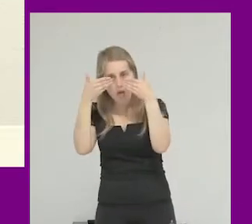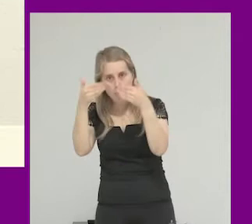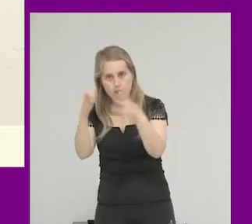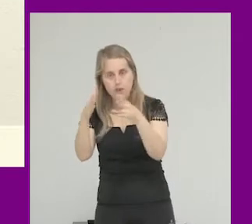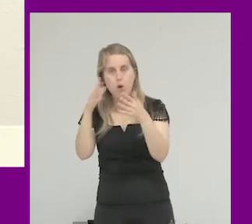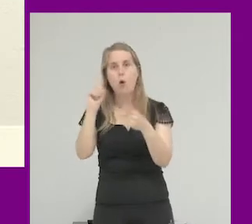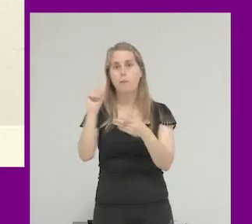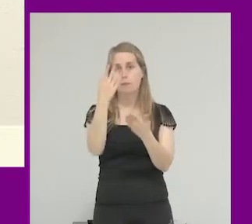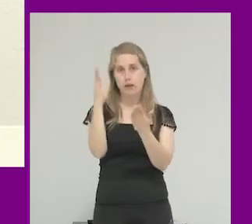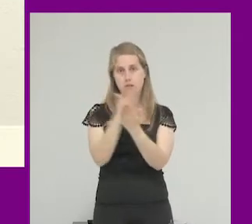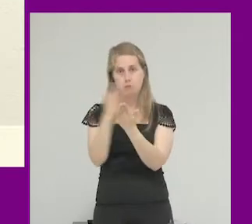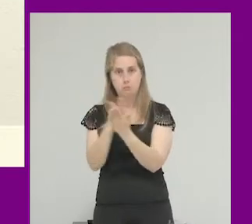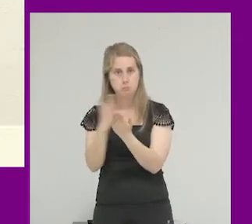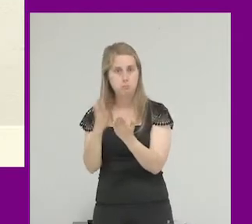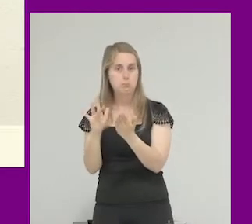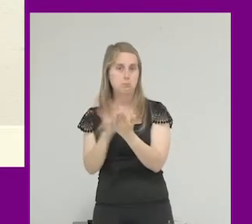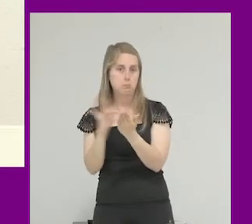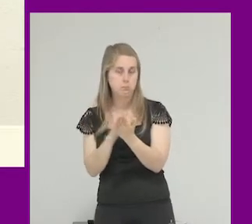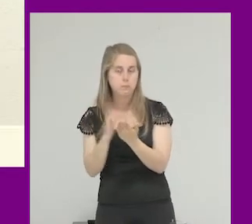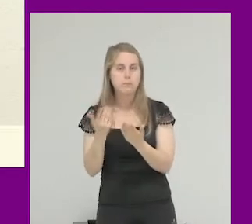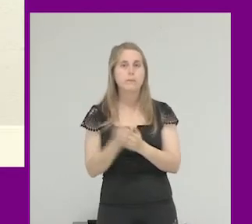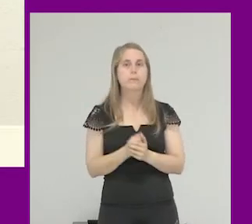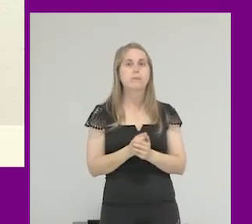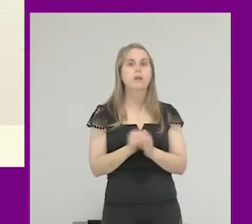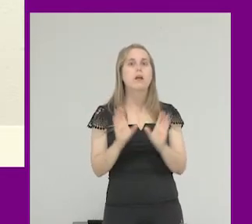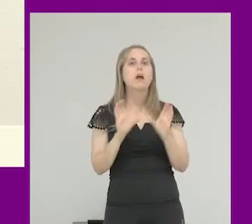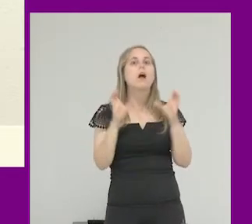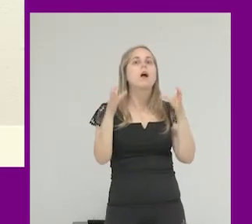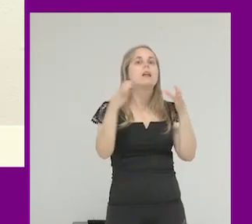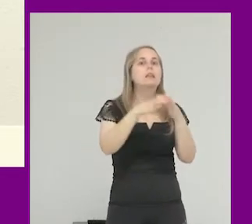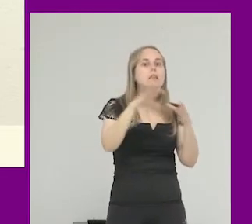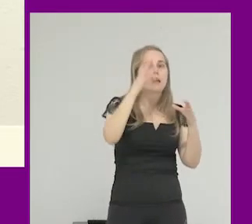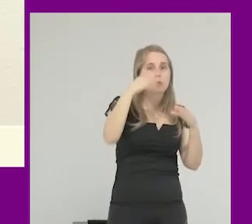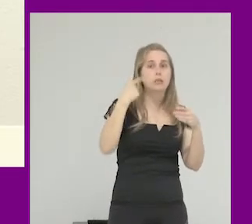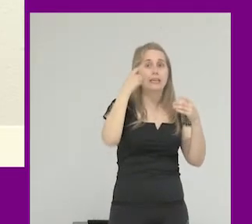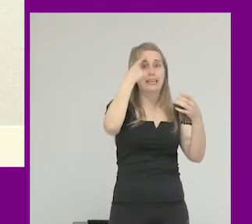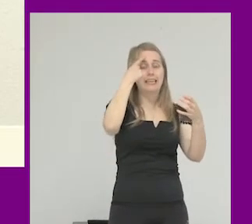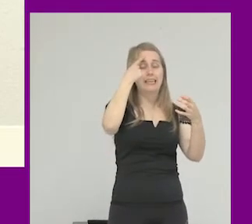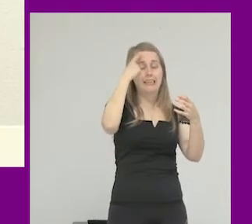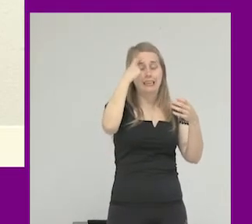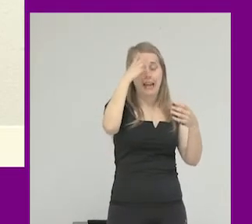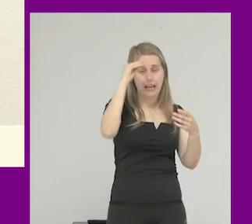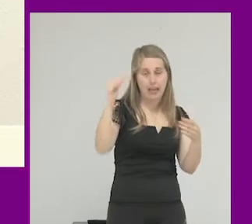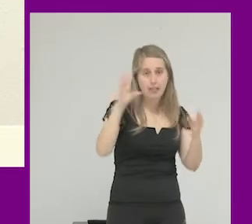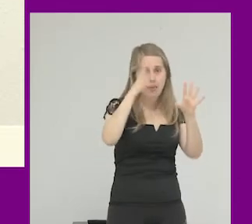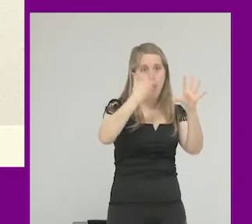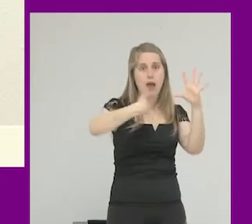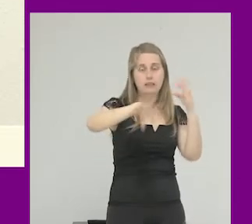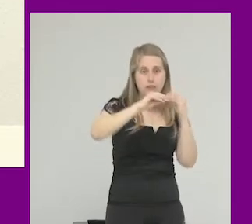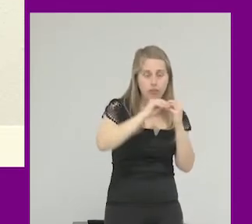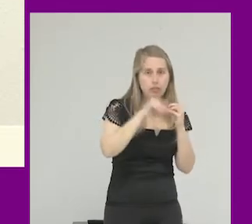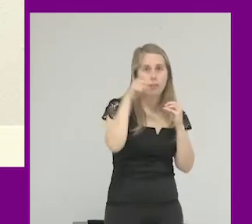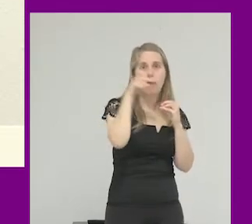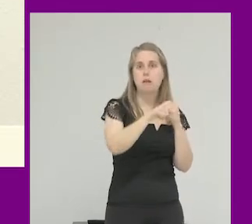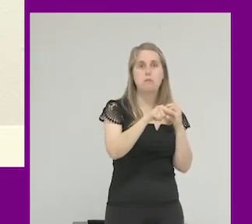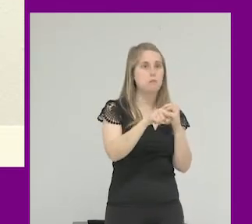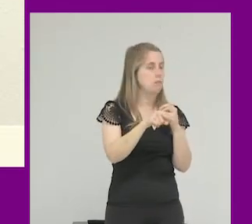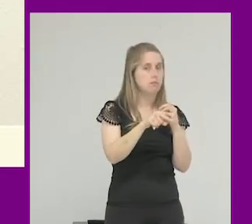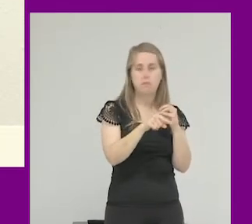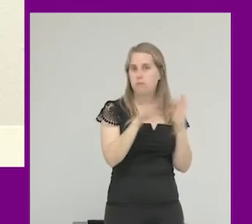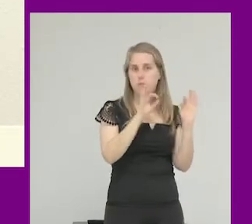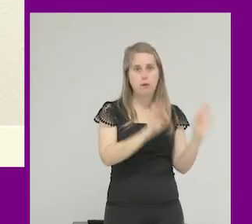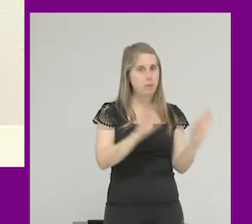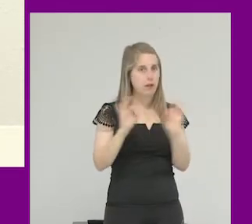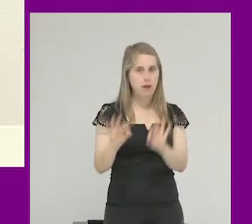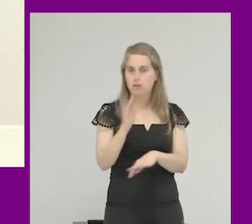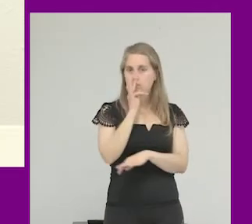primeras páginas. Las tribus que desarrollan la inteligencia artificial tampoco están preparados con esa